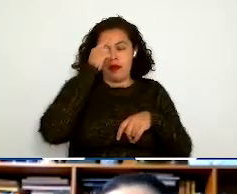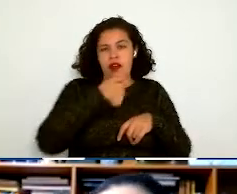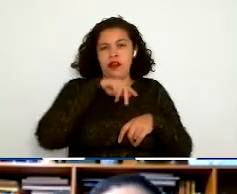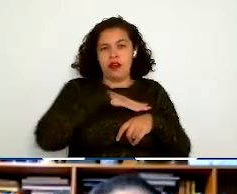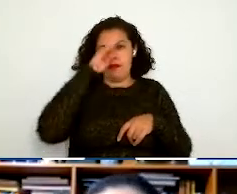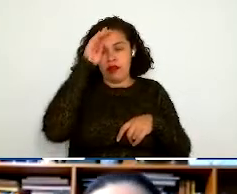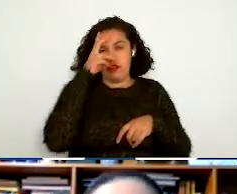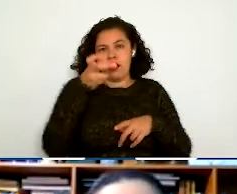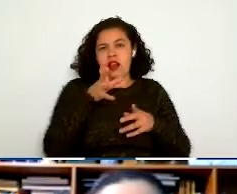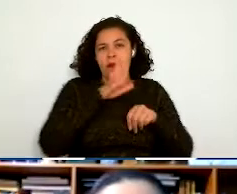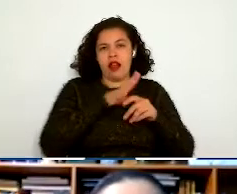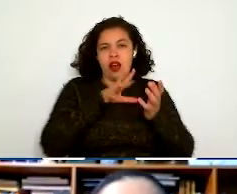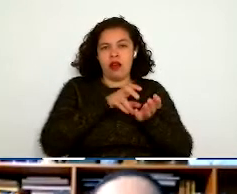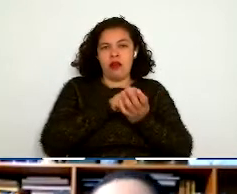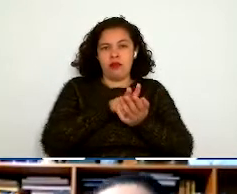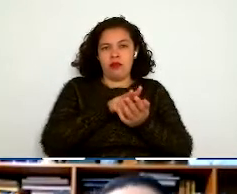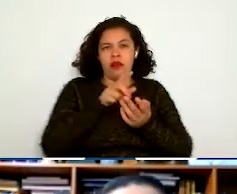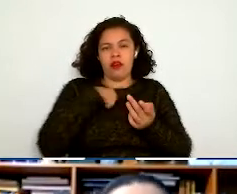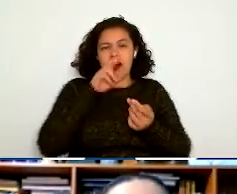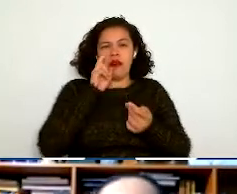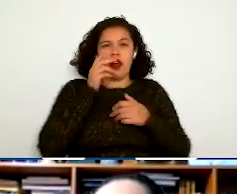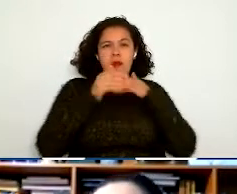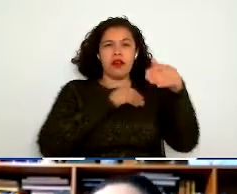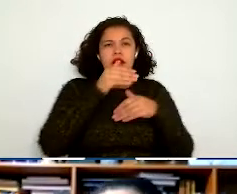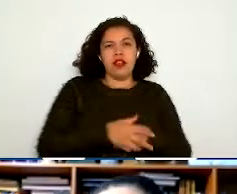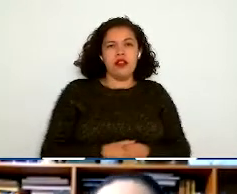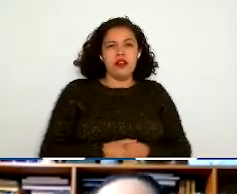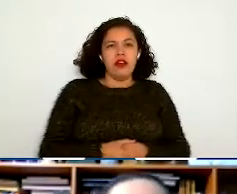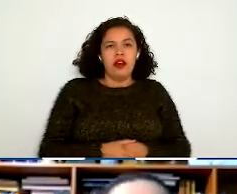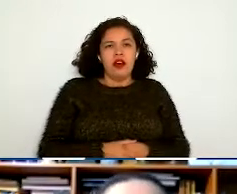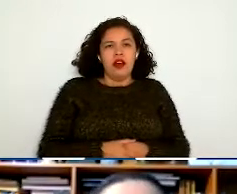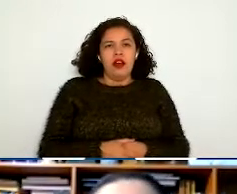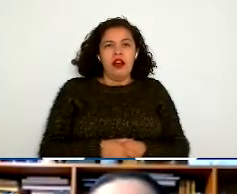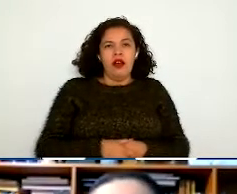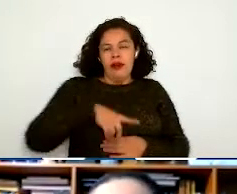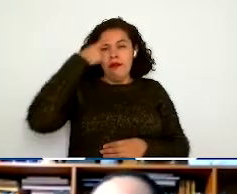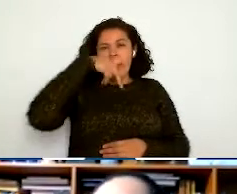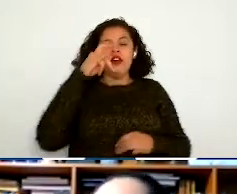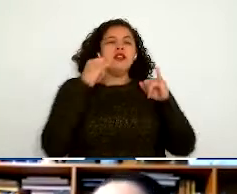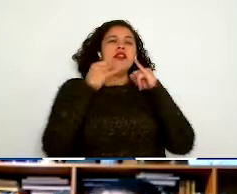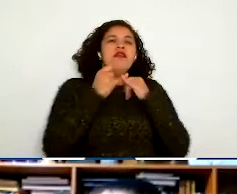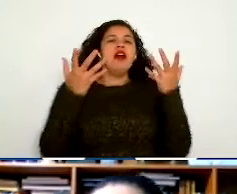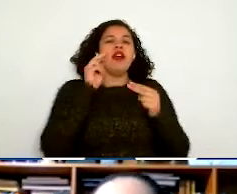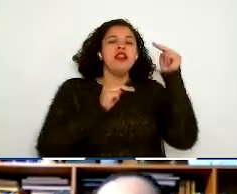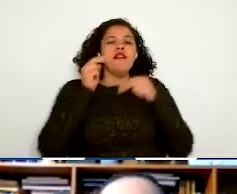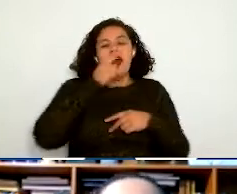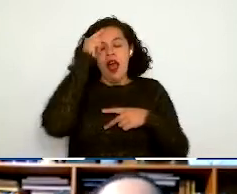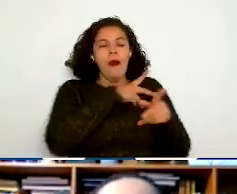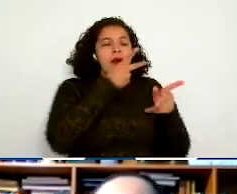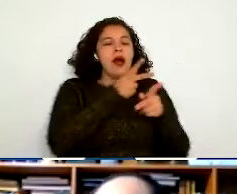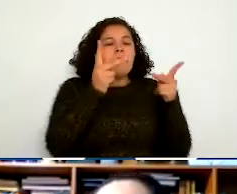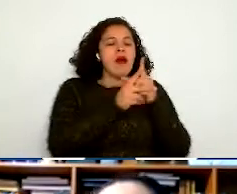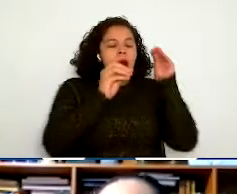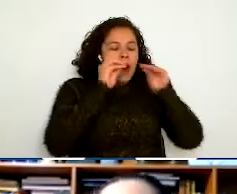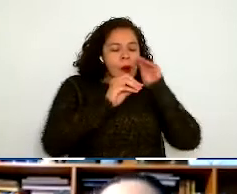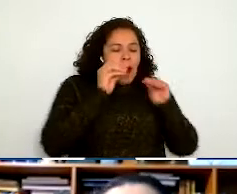es el punto más importante. Medir el proceso de acuerdo al estándar que se tenga en la institución, medir la productividad,